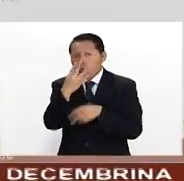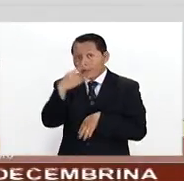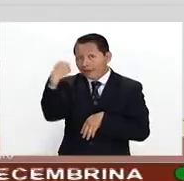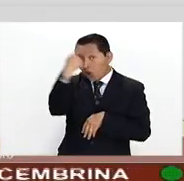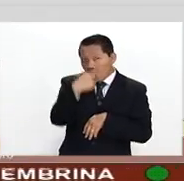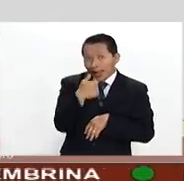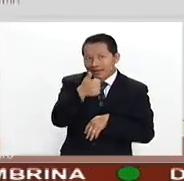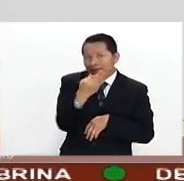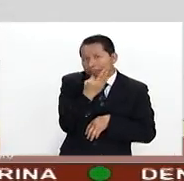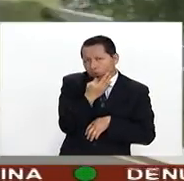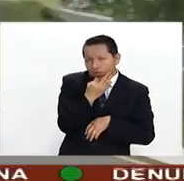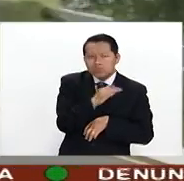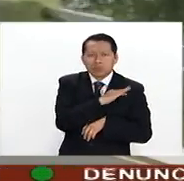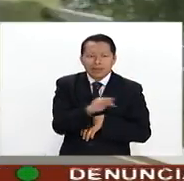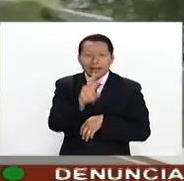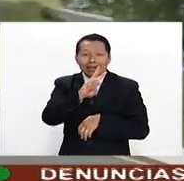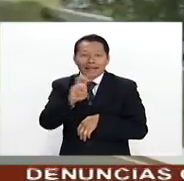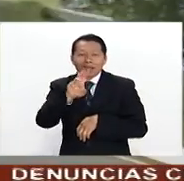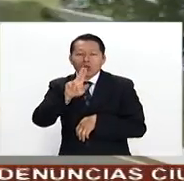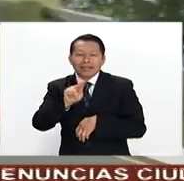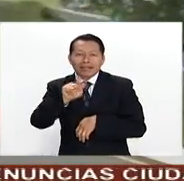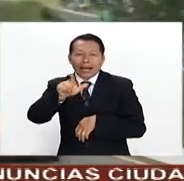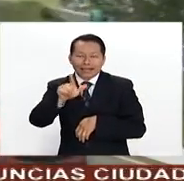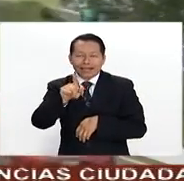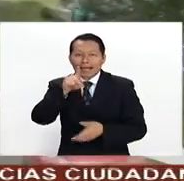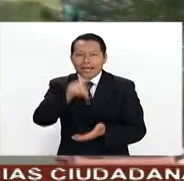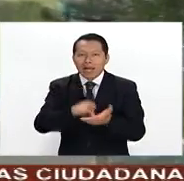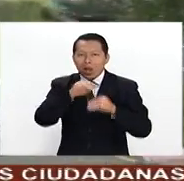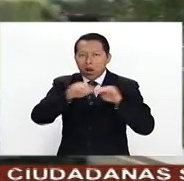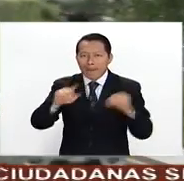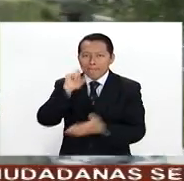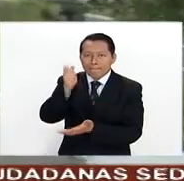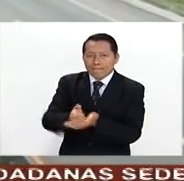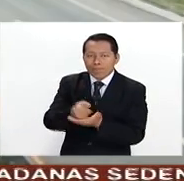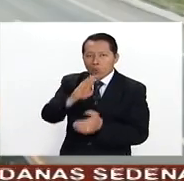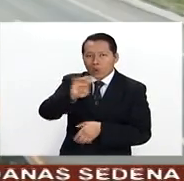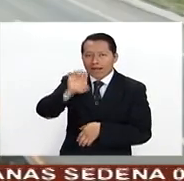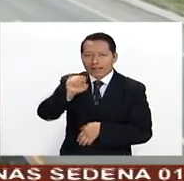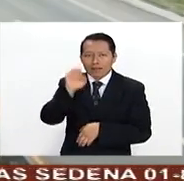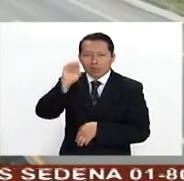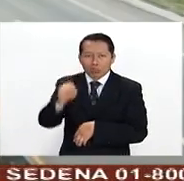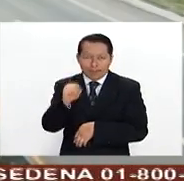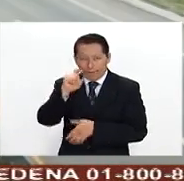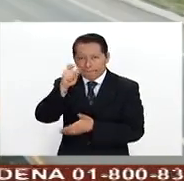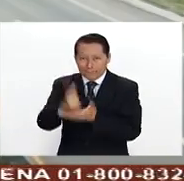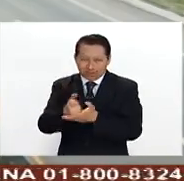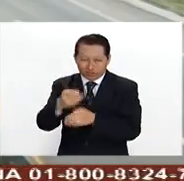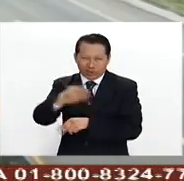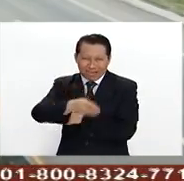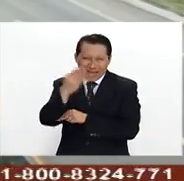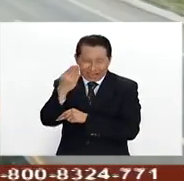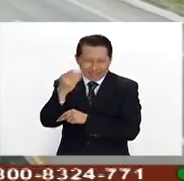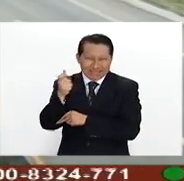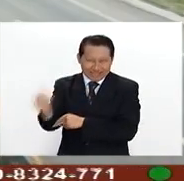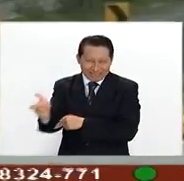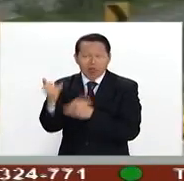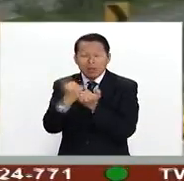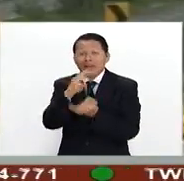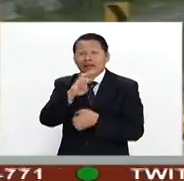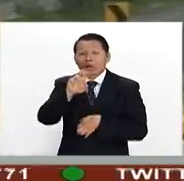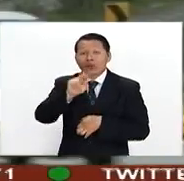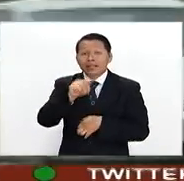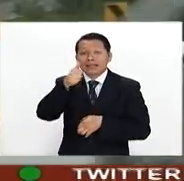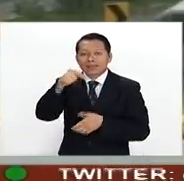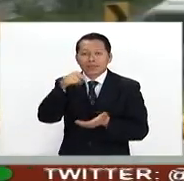6 minutos. Serán 387 kilómetros. Pagaré 469 pesos en casetas y